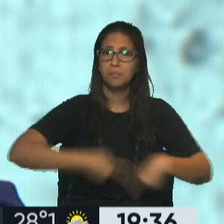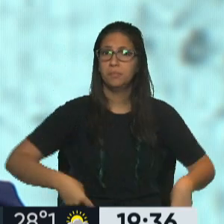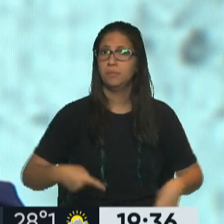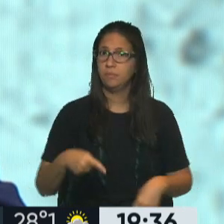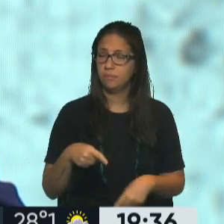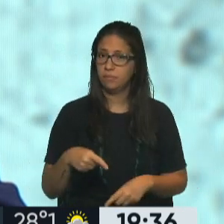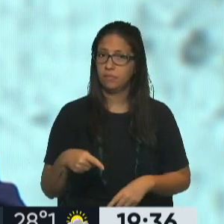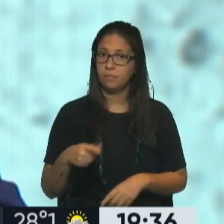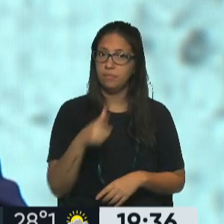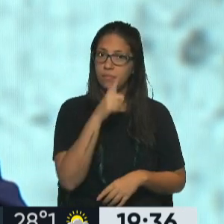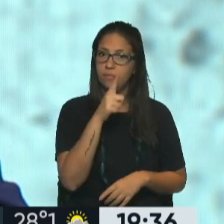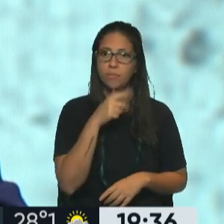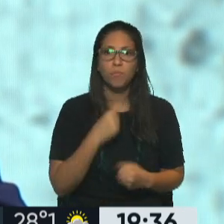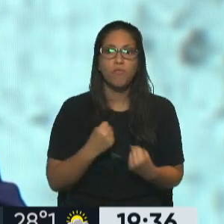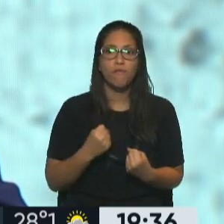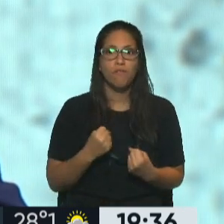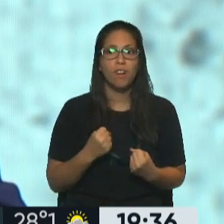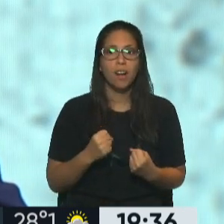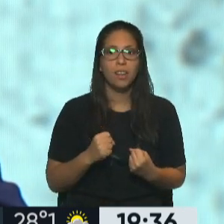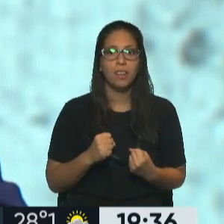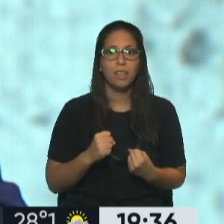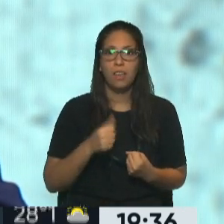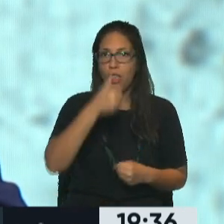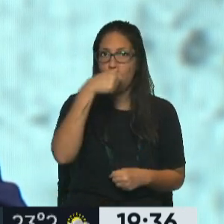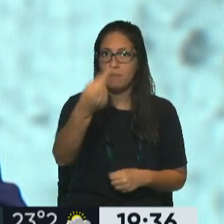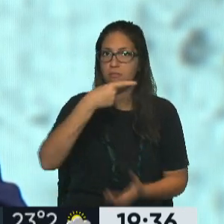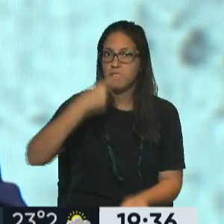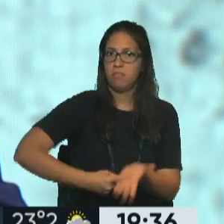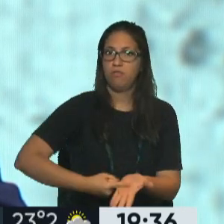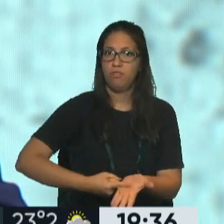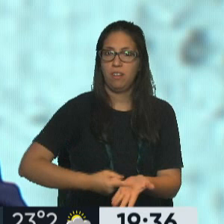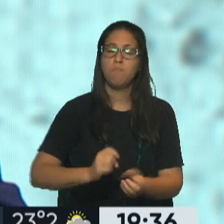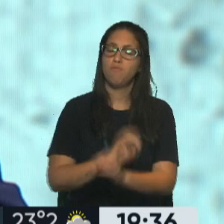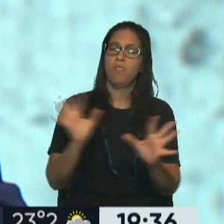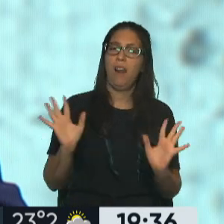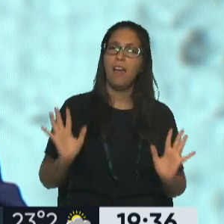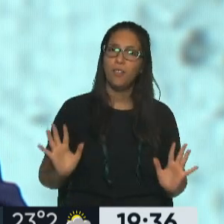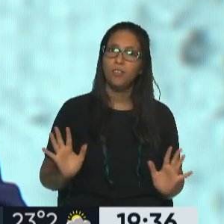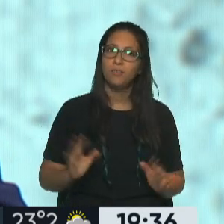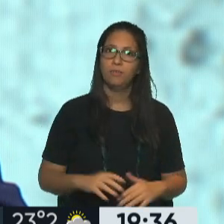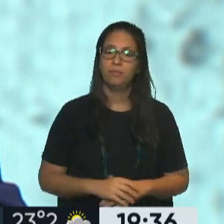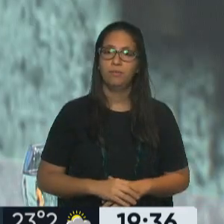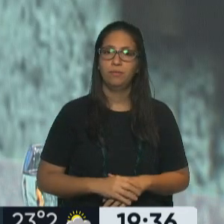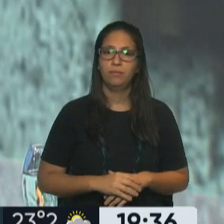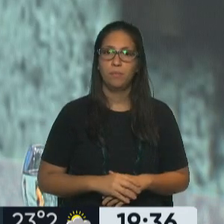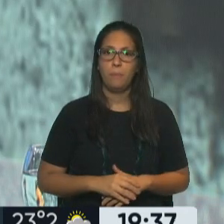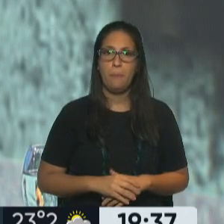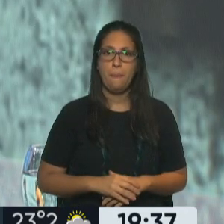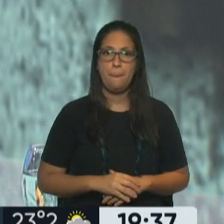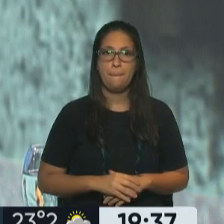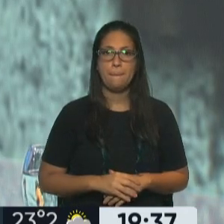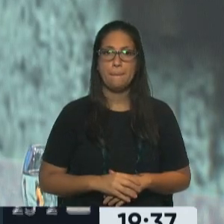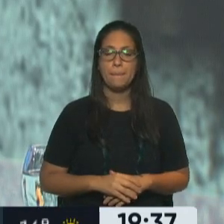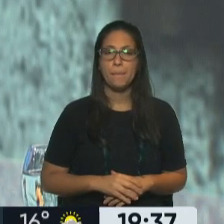este es muyer fuerte lo que lo que se decide el domingo no muy clar cl de domingo es muy claro muy claro eh